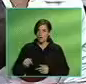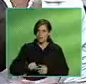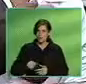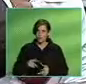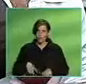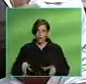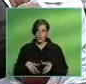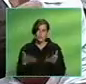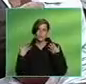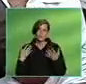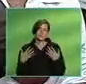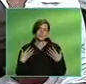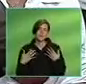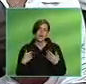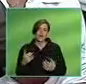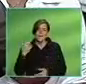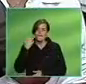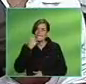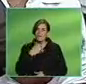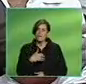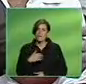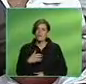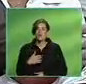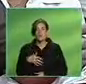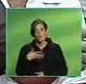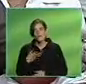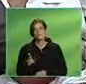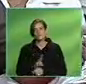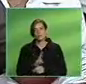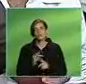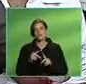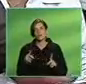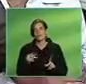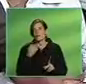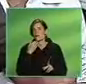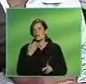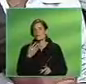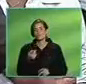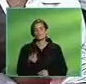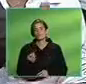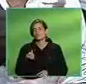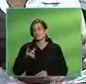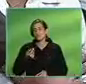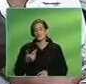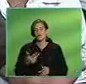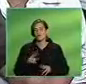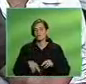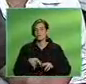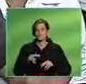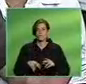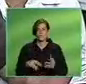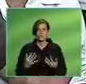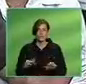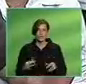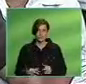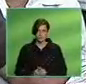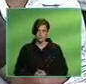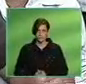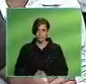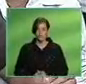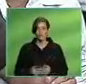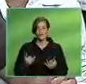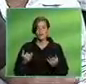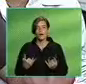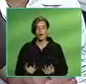zona tan caliente, el aire acondicionado se podrá usar, pero con una intensidad mucho menor que en una construcción convencional. Y